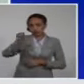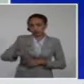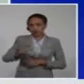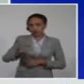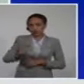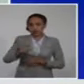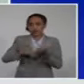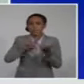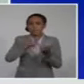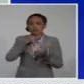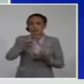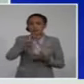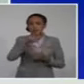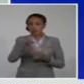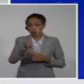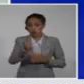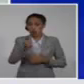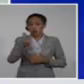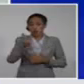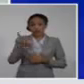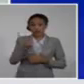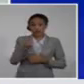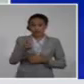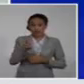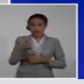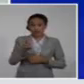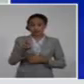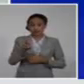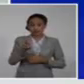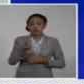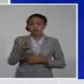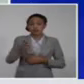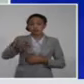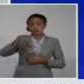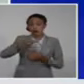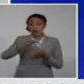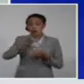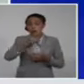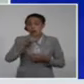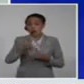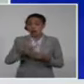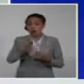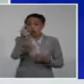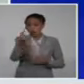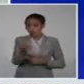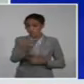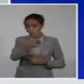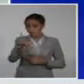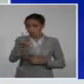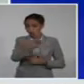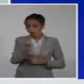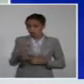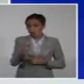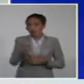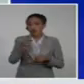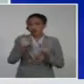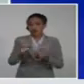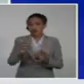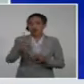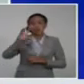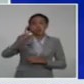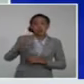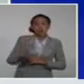Perico, Unión de Reyes y Jagüey Grande con 11 cada uno, Colón con 8, Limonar con 7, Los Arabos con